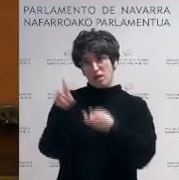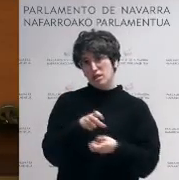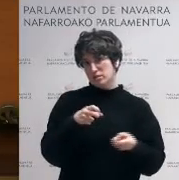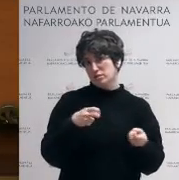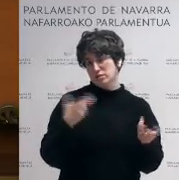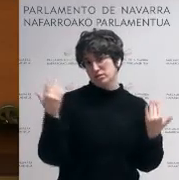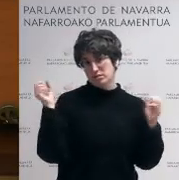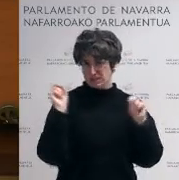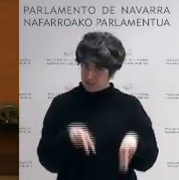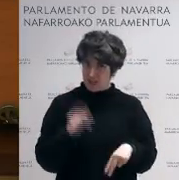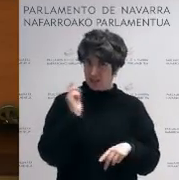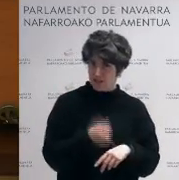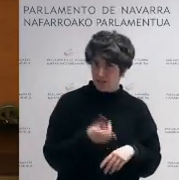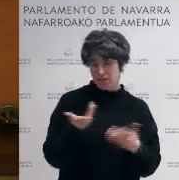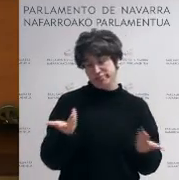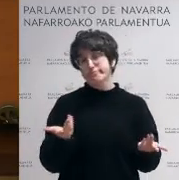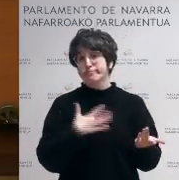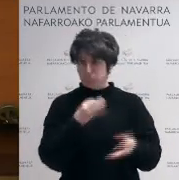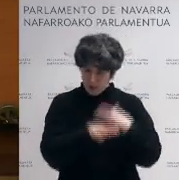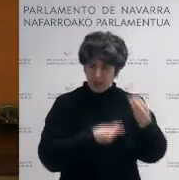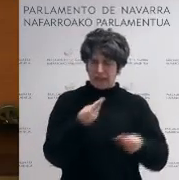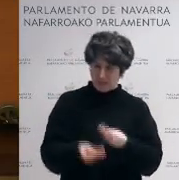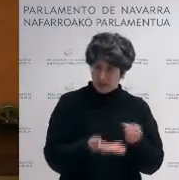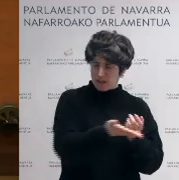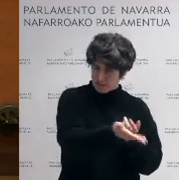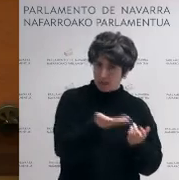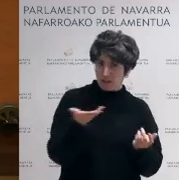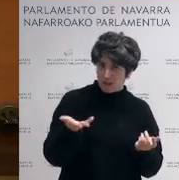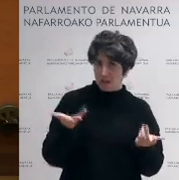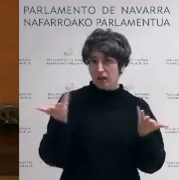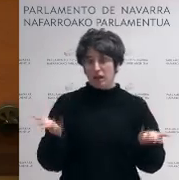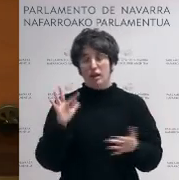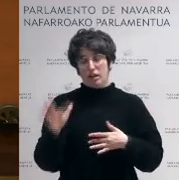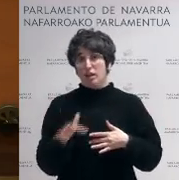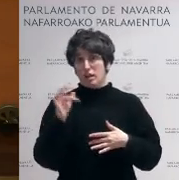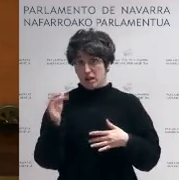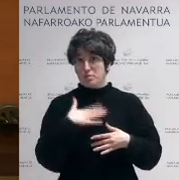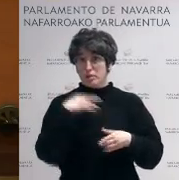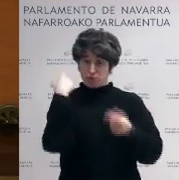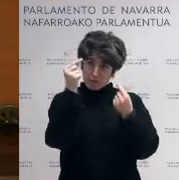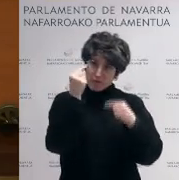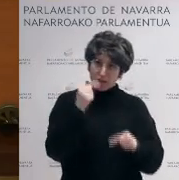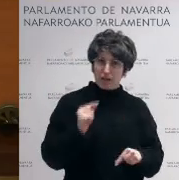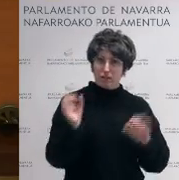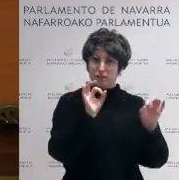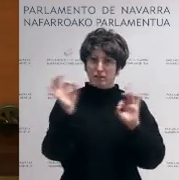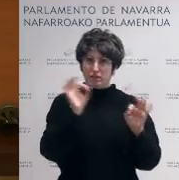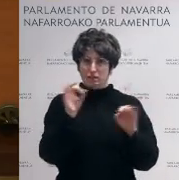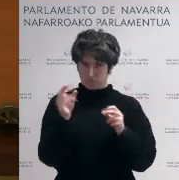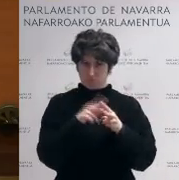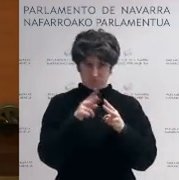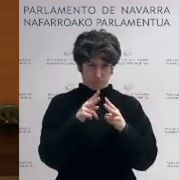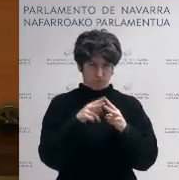Es viable técnicamente, es factible y además presupuestariamente hay margen. Y les voy a dar dos datos que creo que son importantes. En el